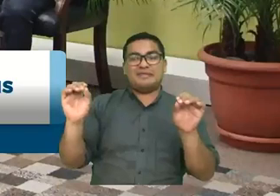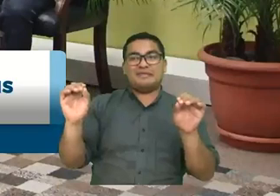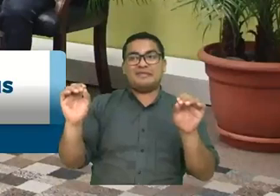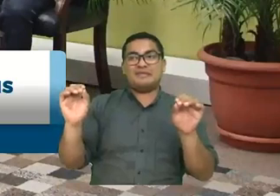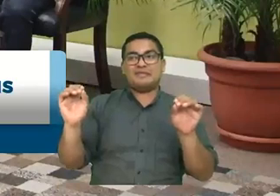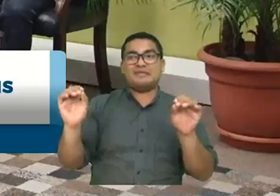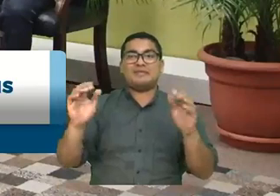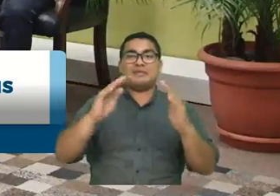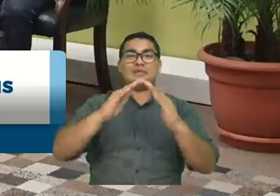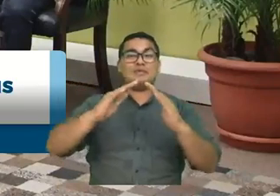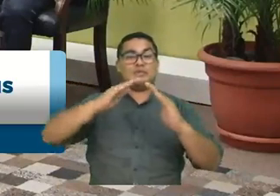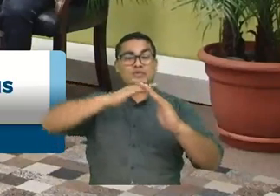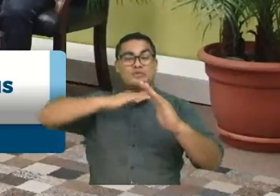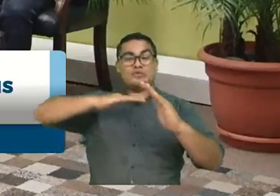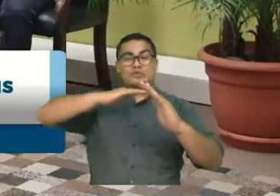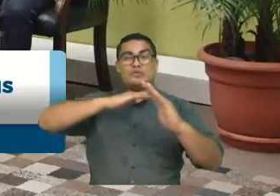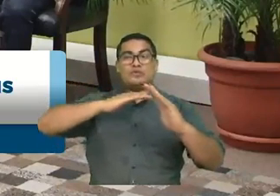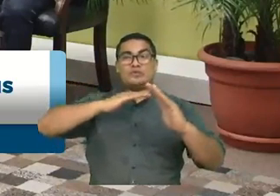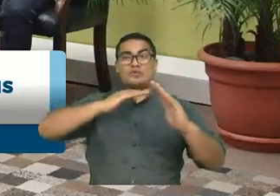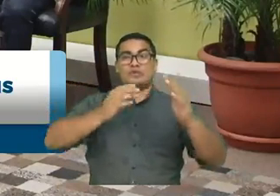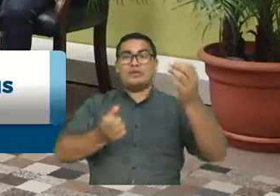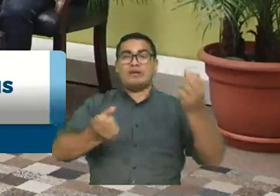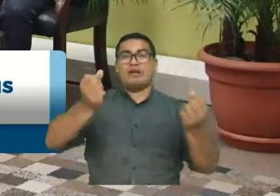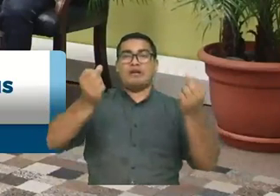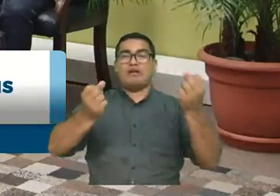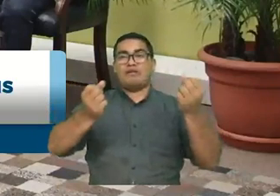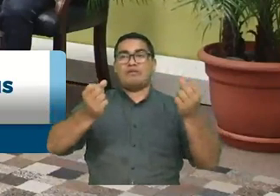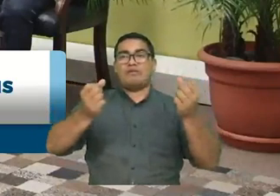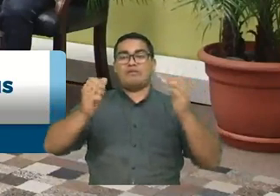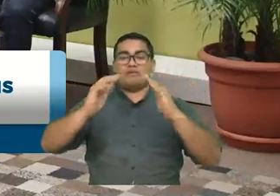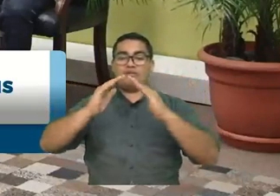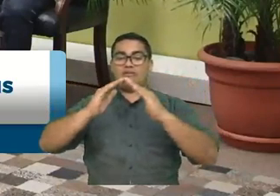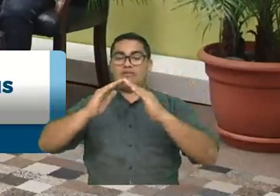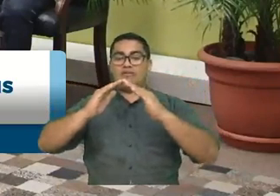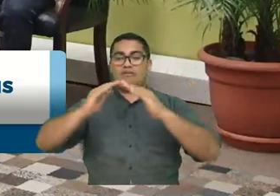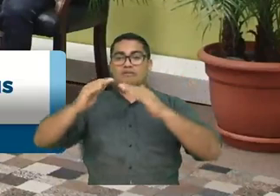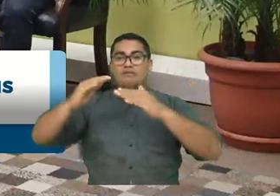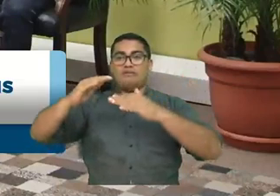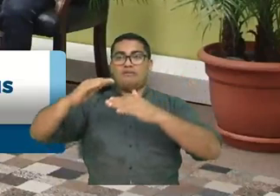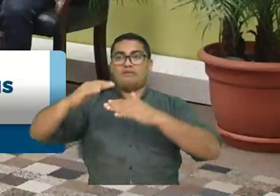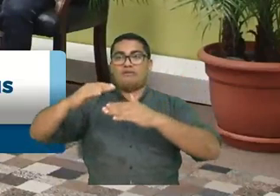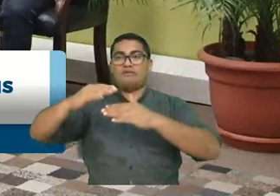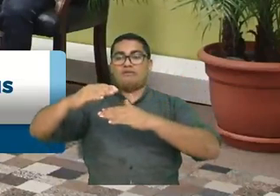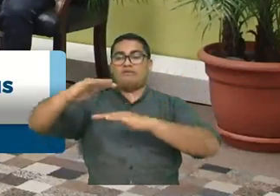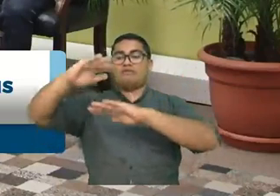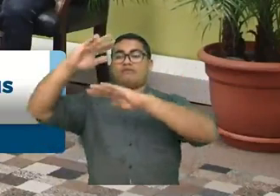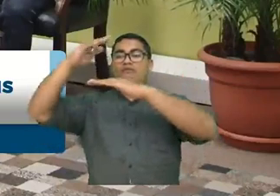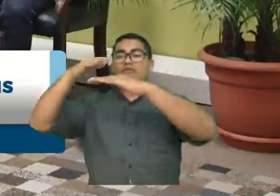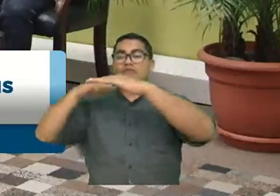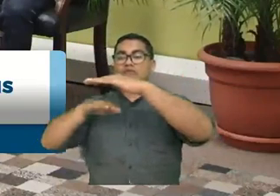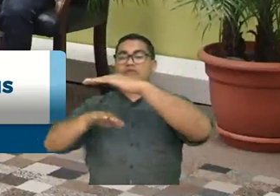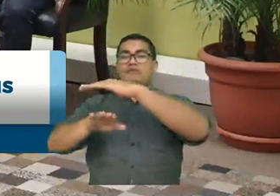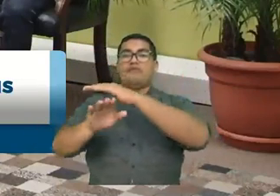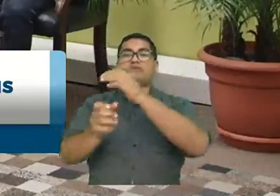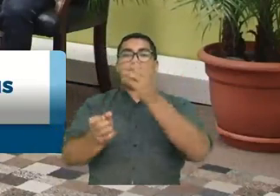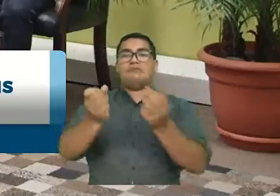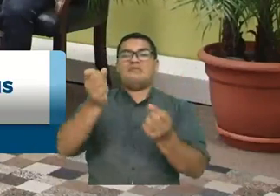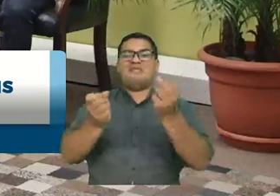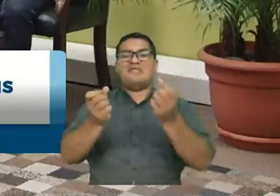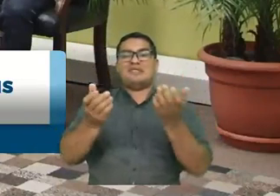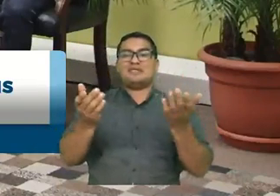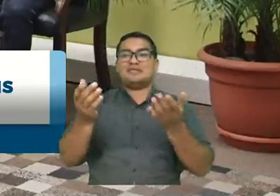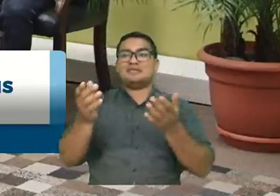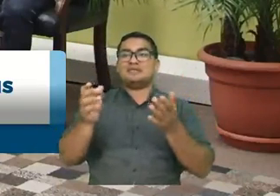El patio suele suceder con los garajes, pues que de repente el agua ahí permanece. Lo ideal sería con un cepillo, con una